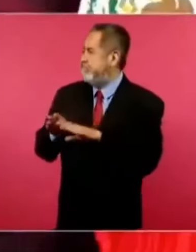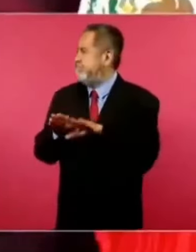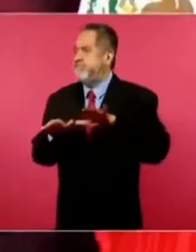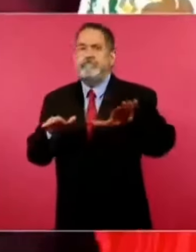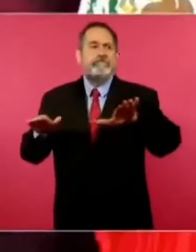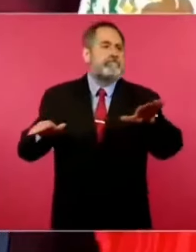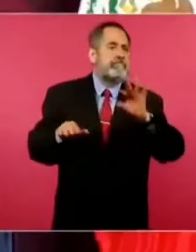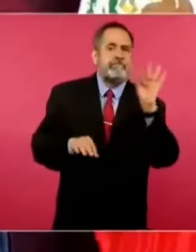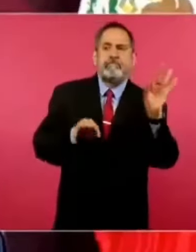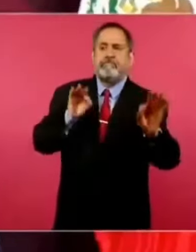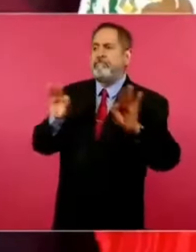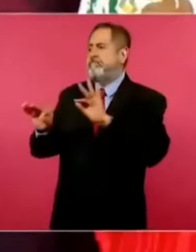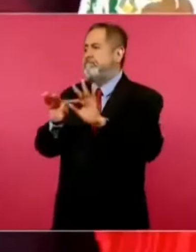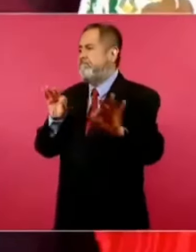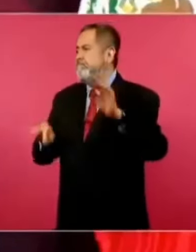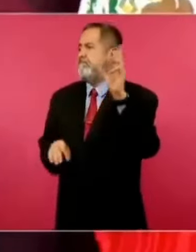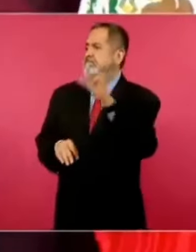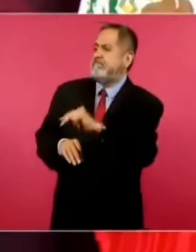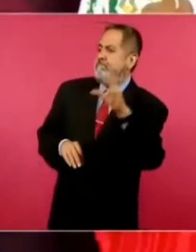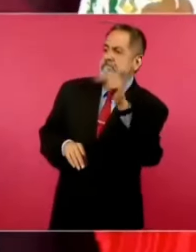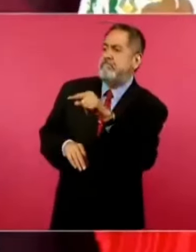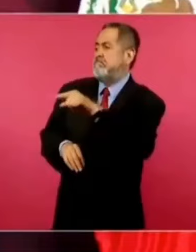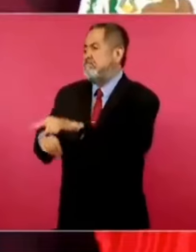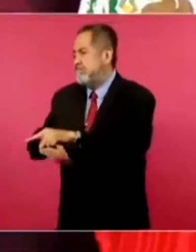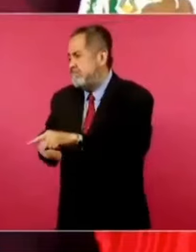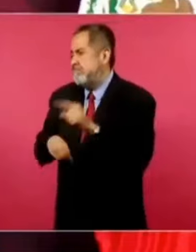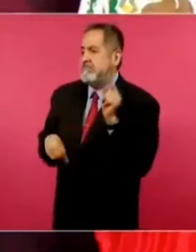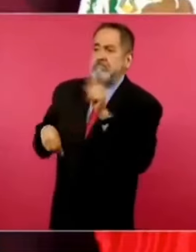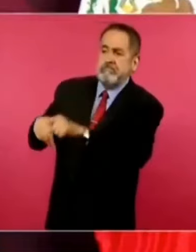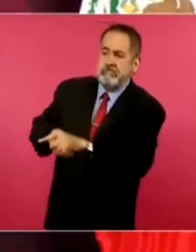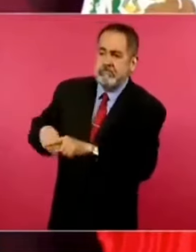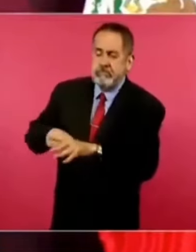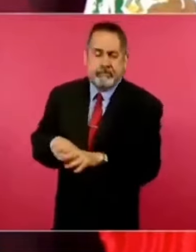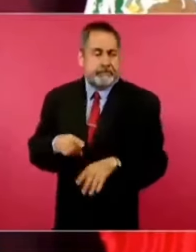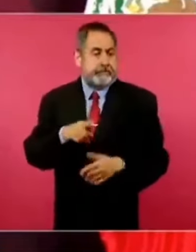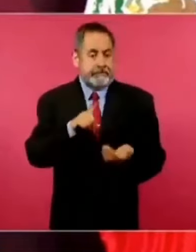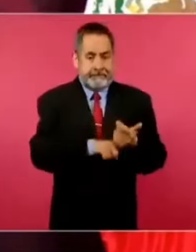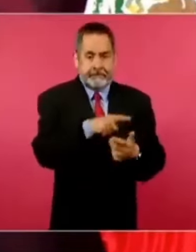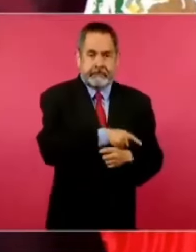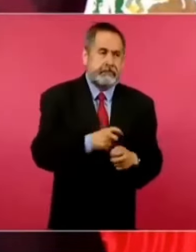estar promoviendo ese nerviosismo?